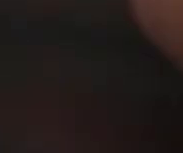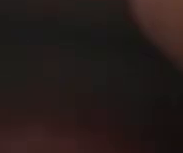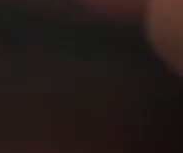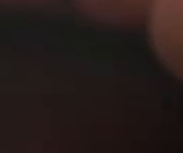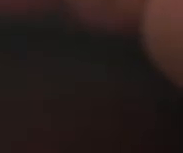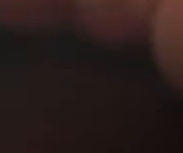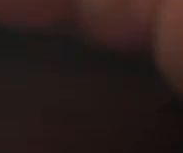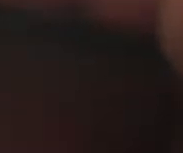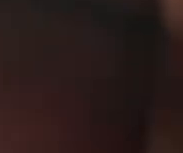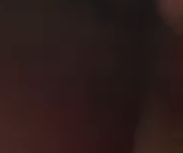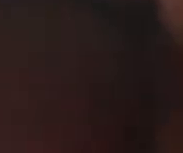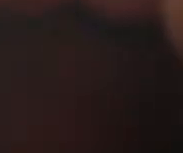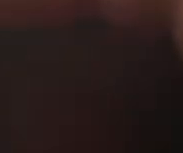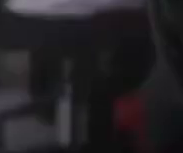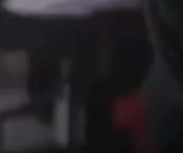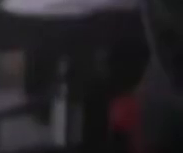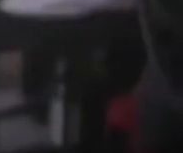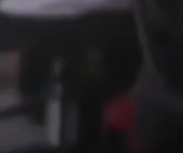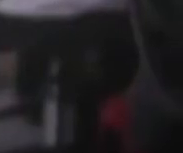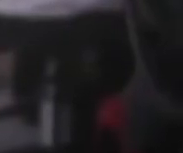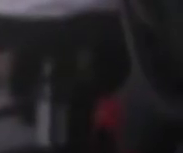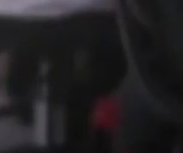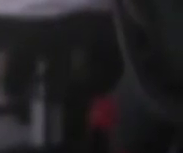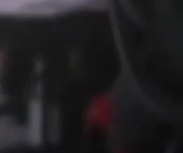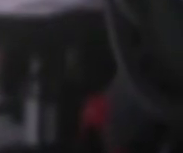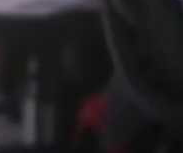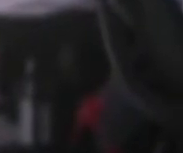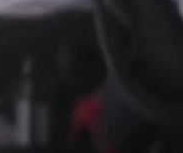enfermar gravemente por COVID es mayor. En el